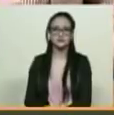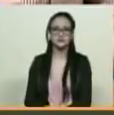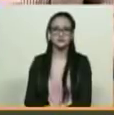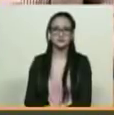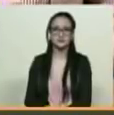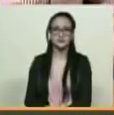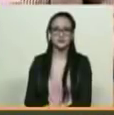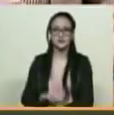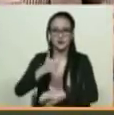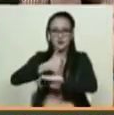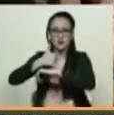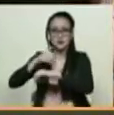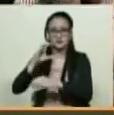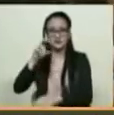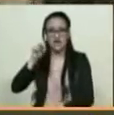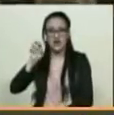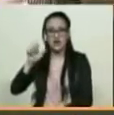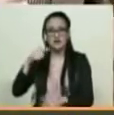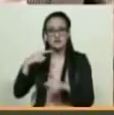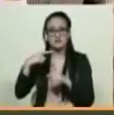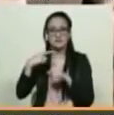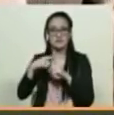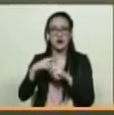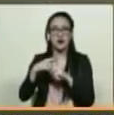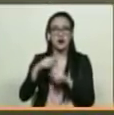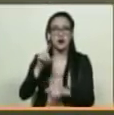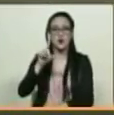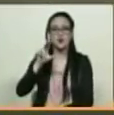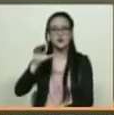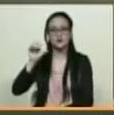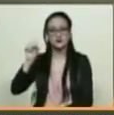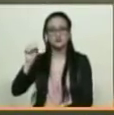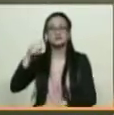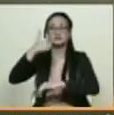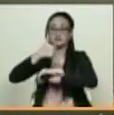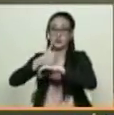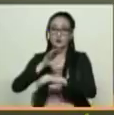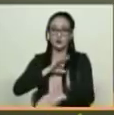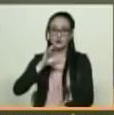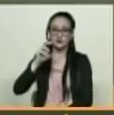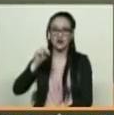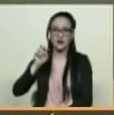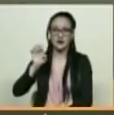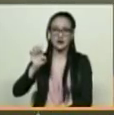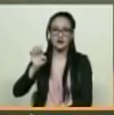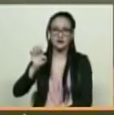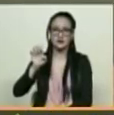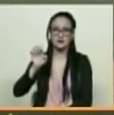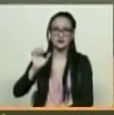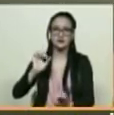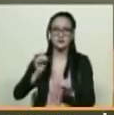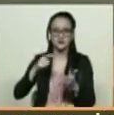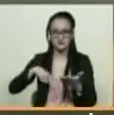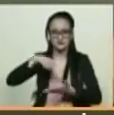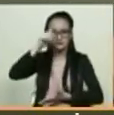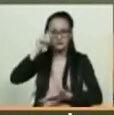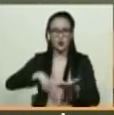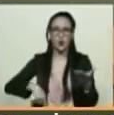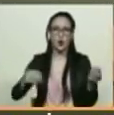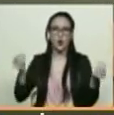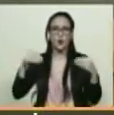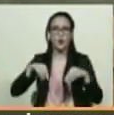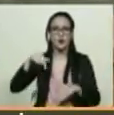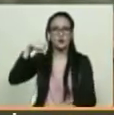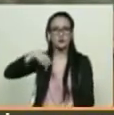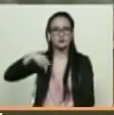Socorro Hernández y el rector Luis Emilio Rondón, quienes tienen previsto encabezar esta firma de acuerdo acá en la